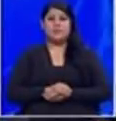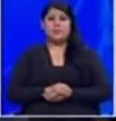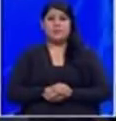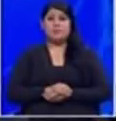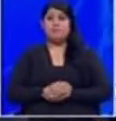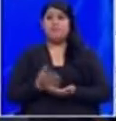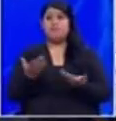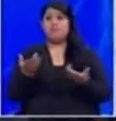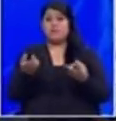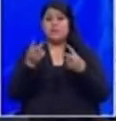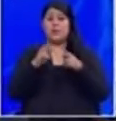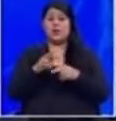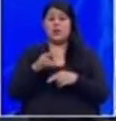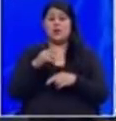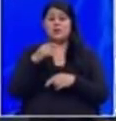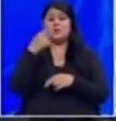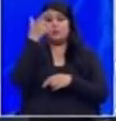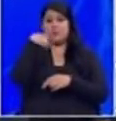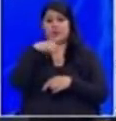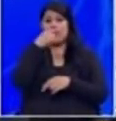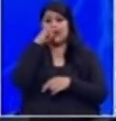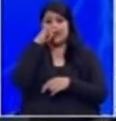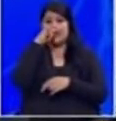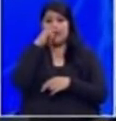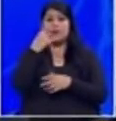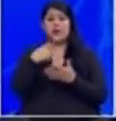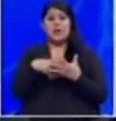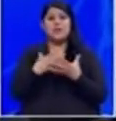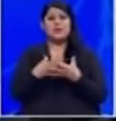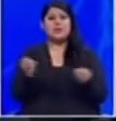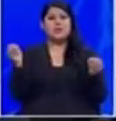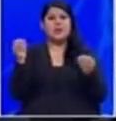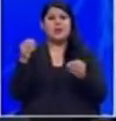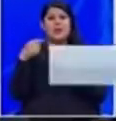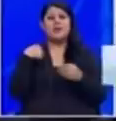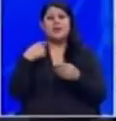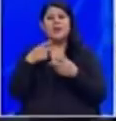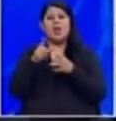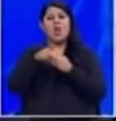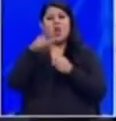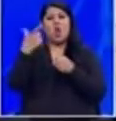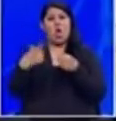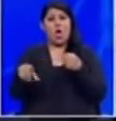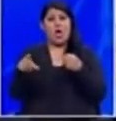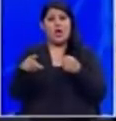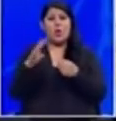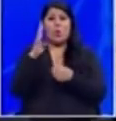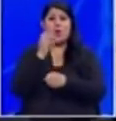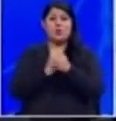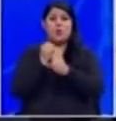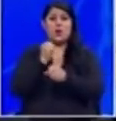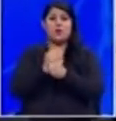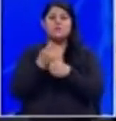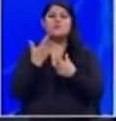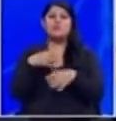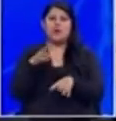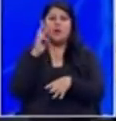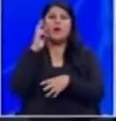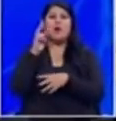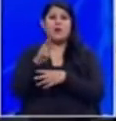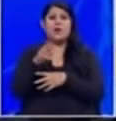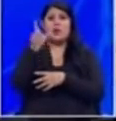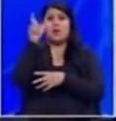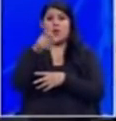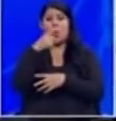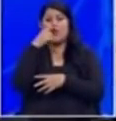y los restos de la menor maría del cisne set quien desapareció en loja hace cuatro años fueron finalmente encontrados el autor confeso del